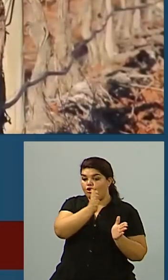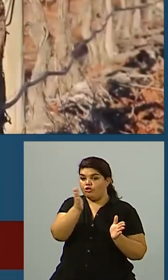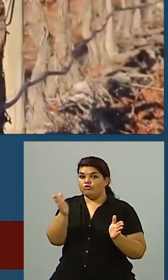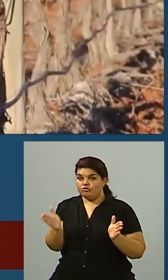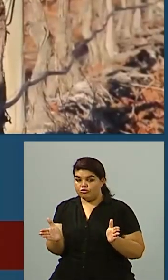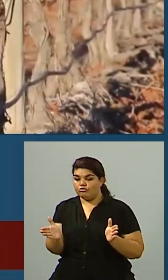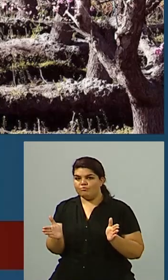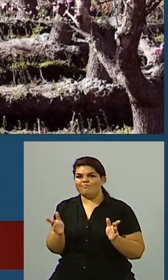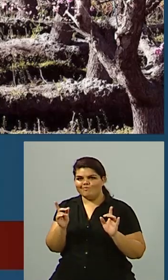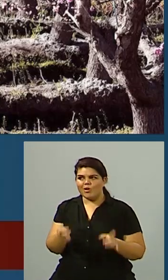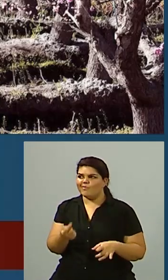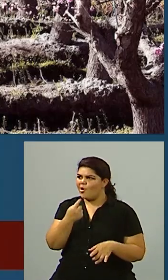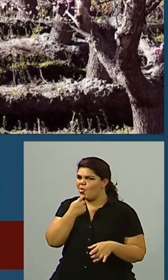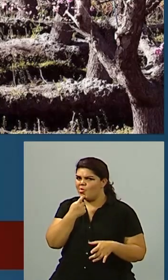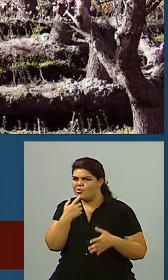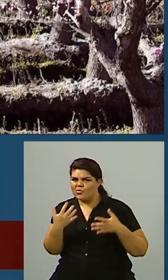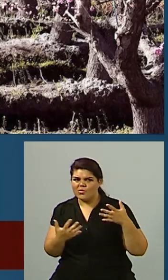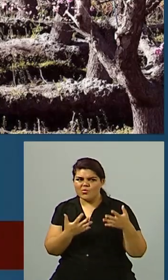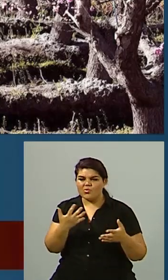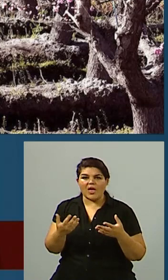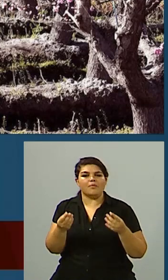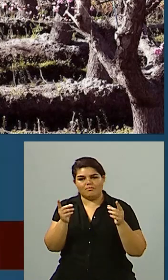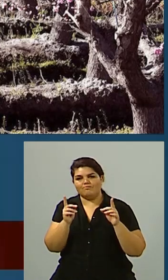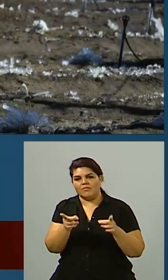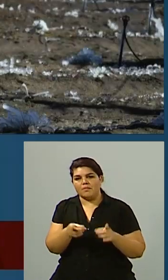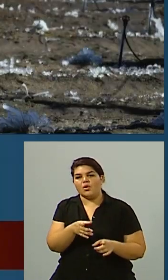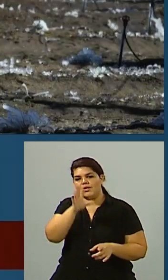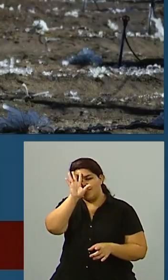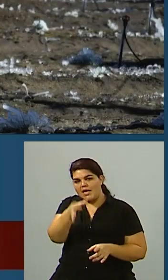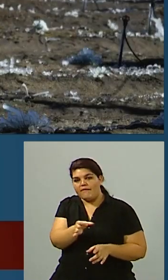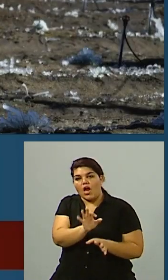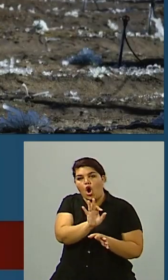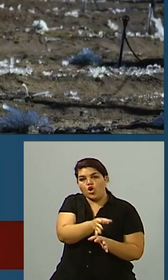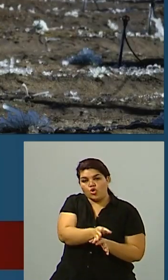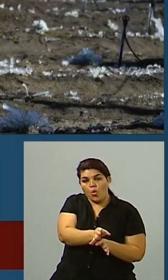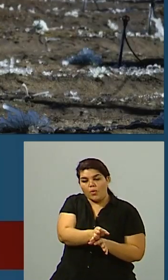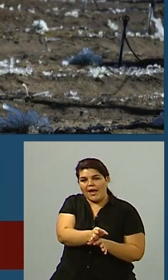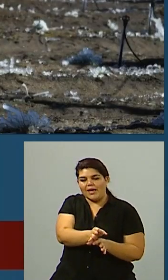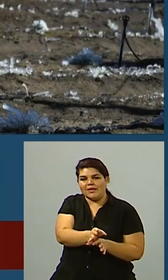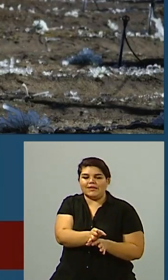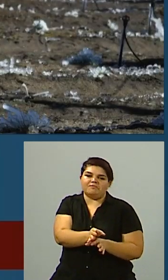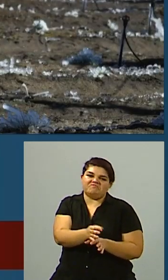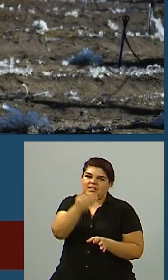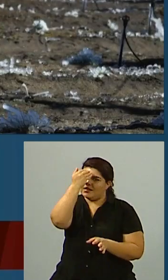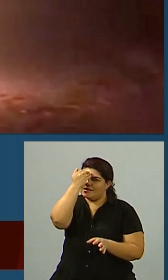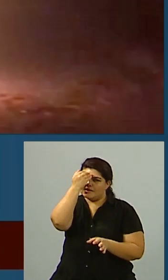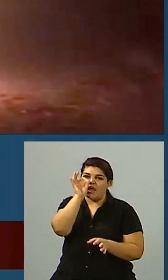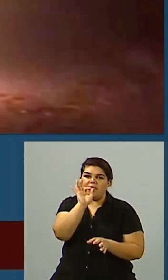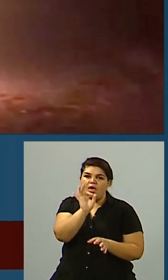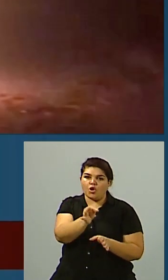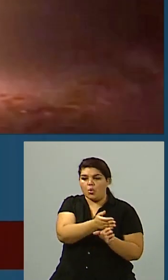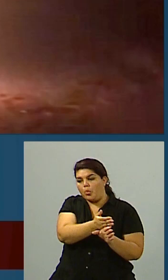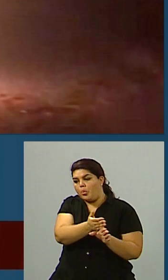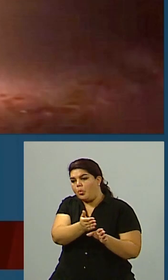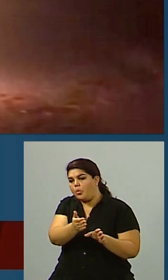incertidumbre y en silencio, digamos, son los últimos días de octubre, la segunda quincena de octubre en adelante, ¿no? Hasta pasar ya el